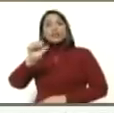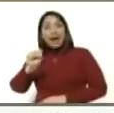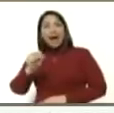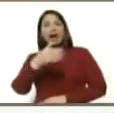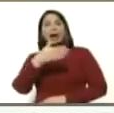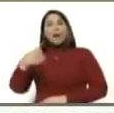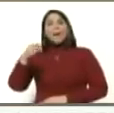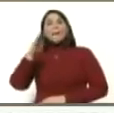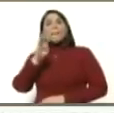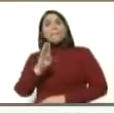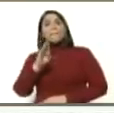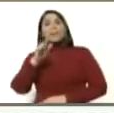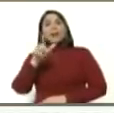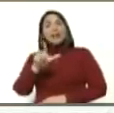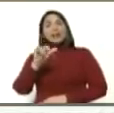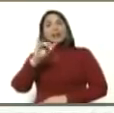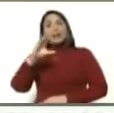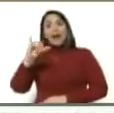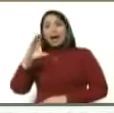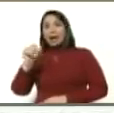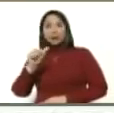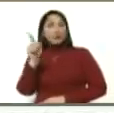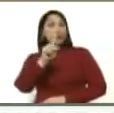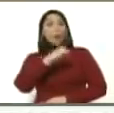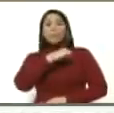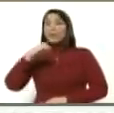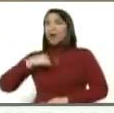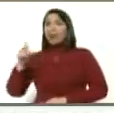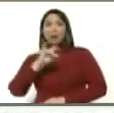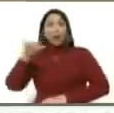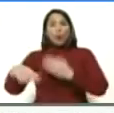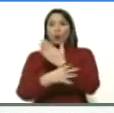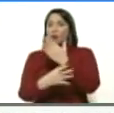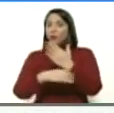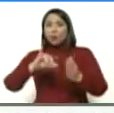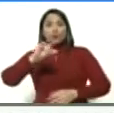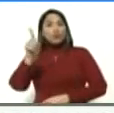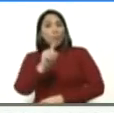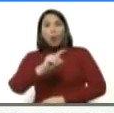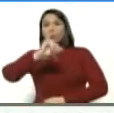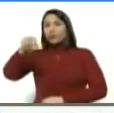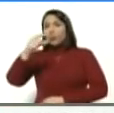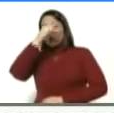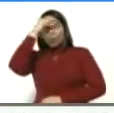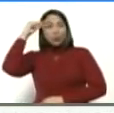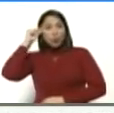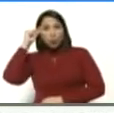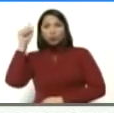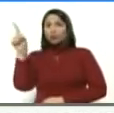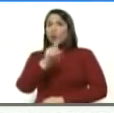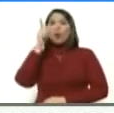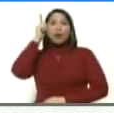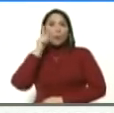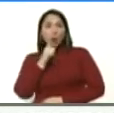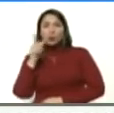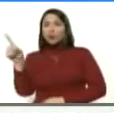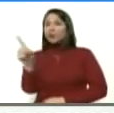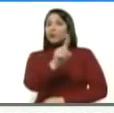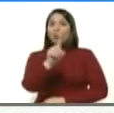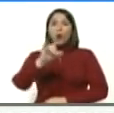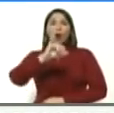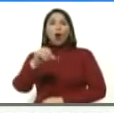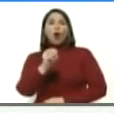privada, no es de Juan Guaidó, no es de Julio Borges, no es de Leopoldo López, no es de José